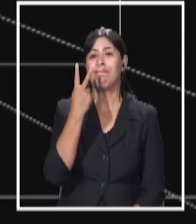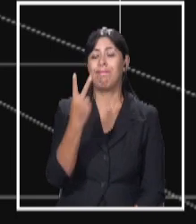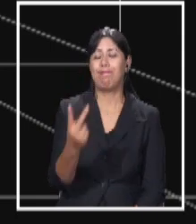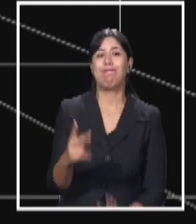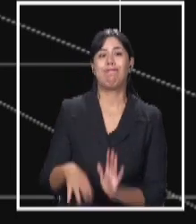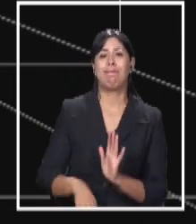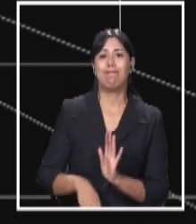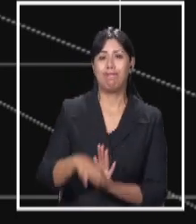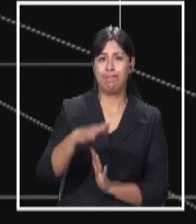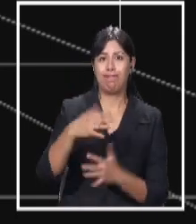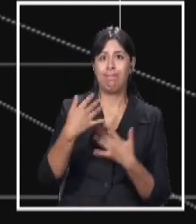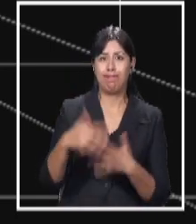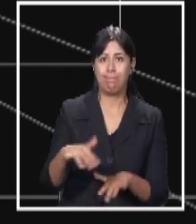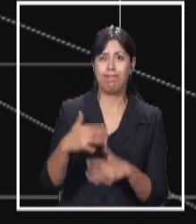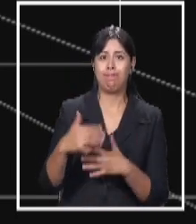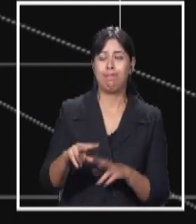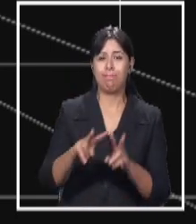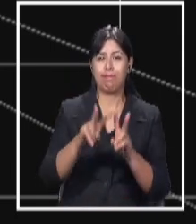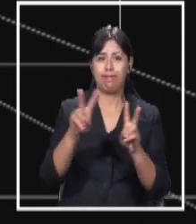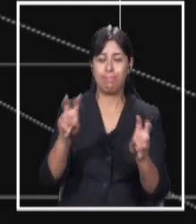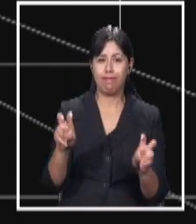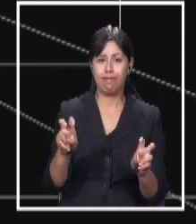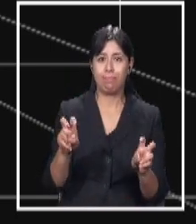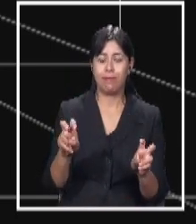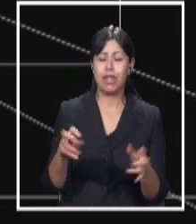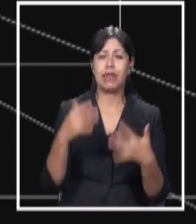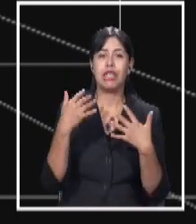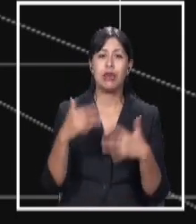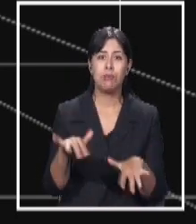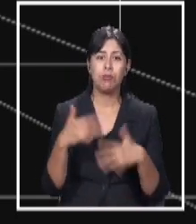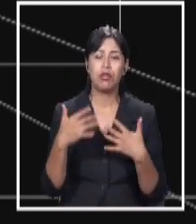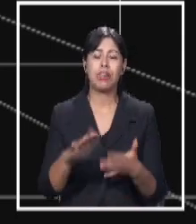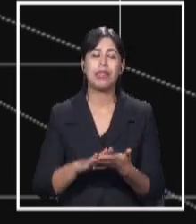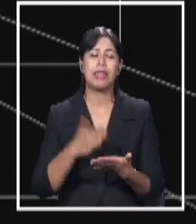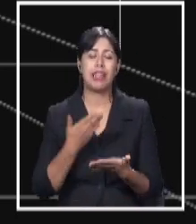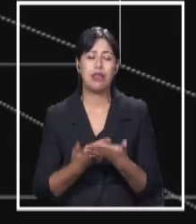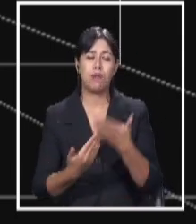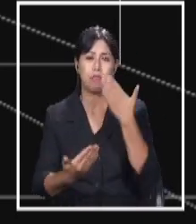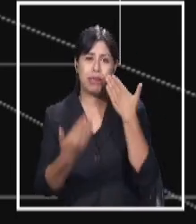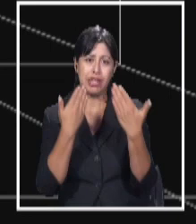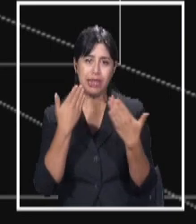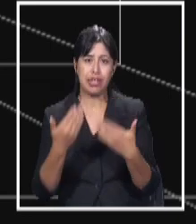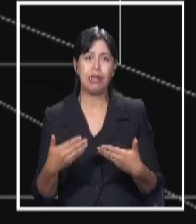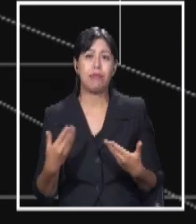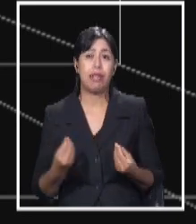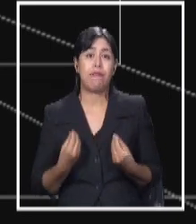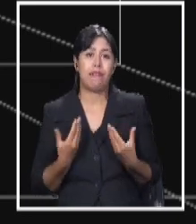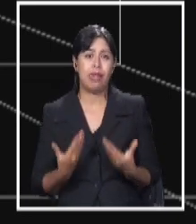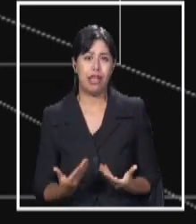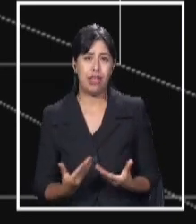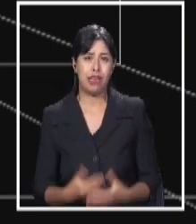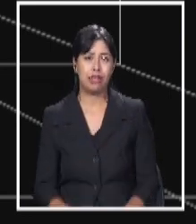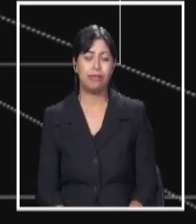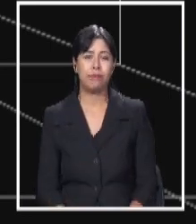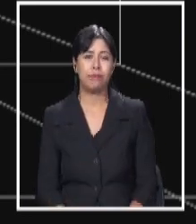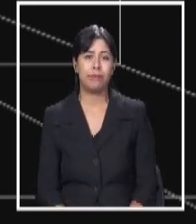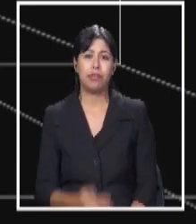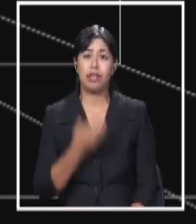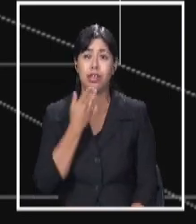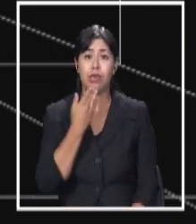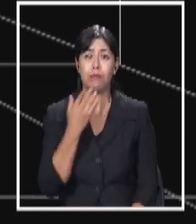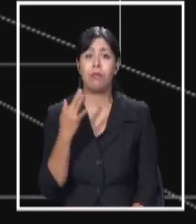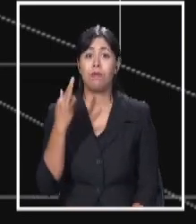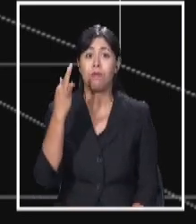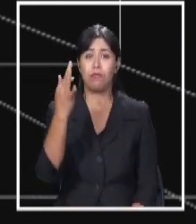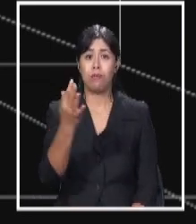más intensificada de la importancia de la salud mental para nuestro bienestar y para nuestro futuro